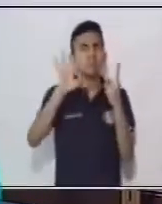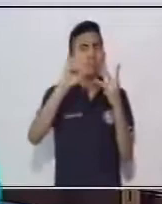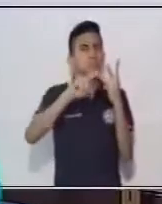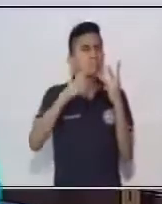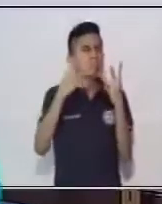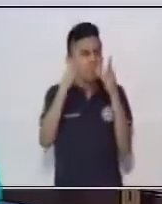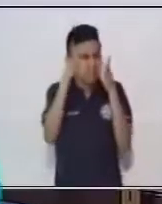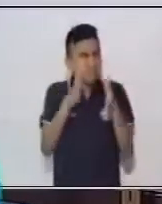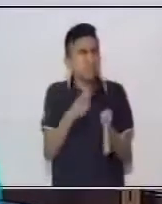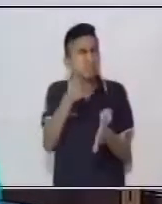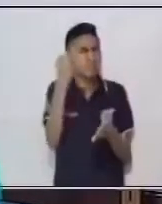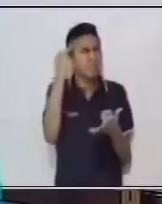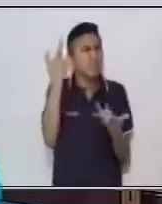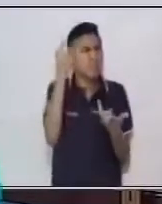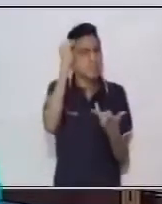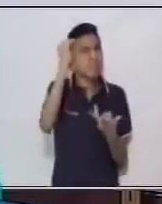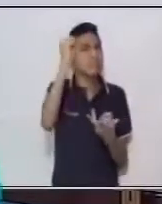tercera?